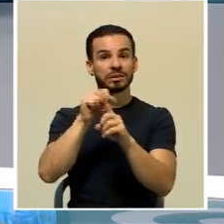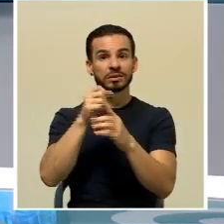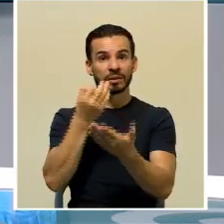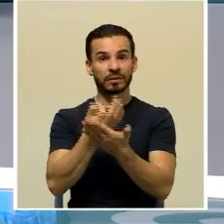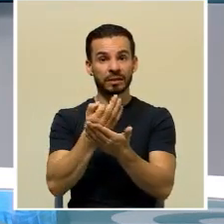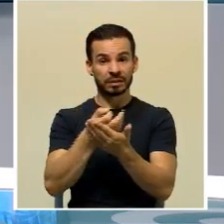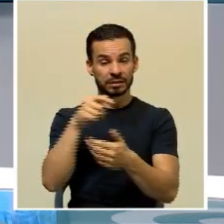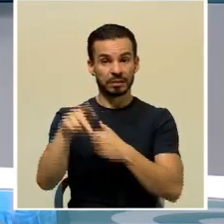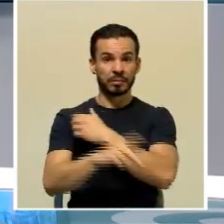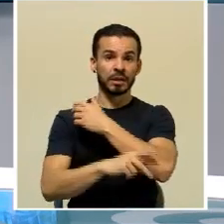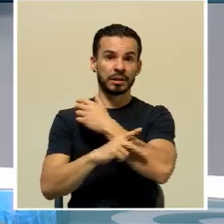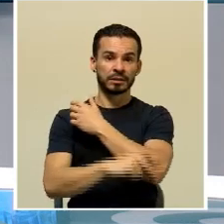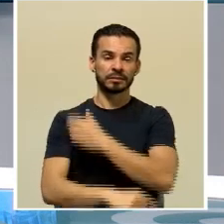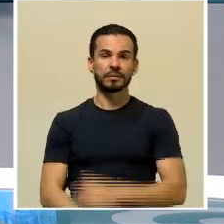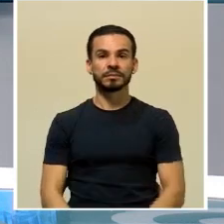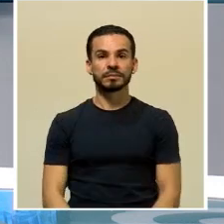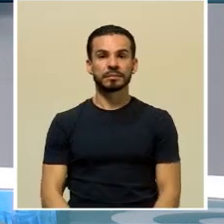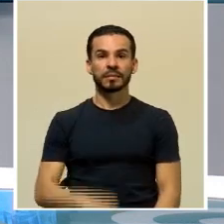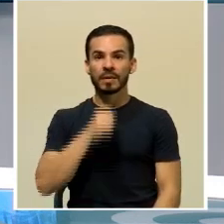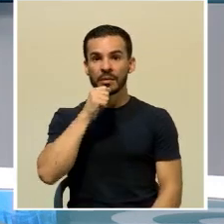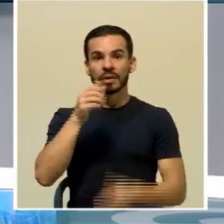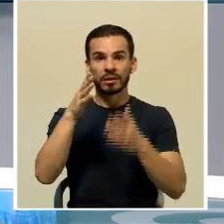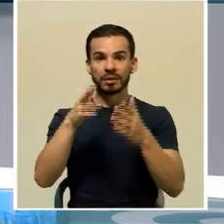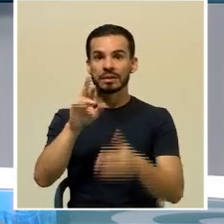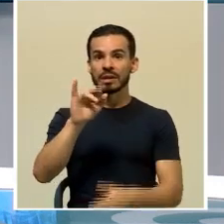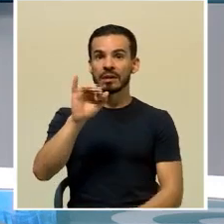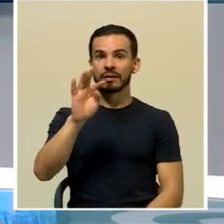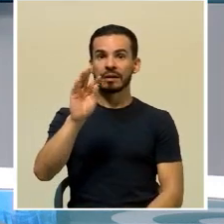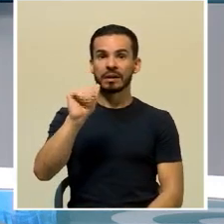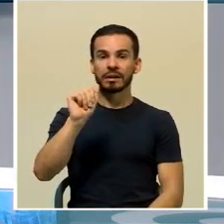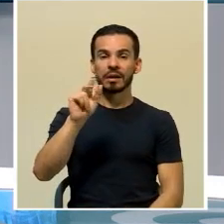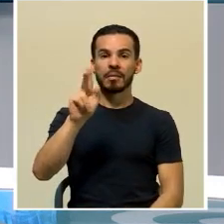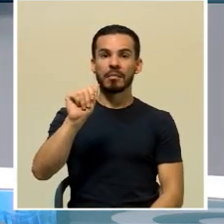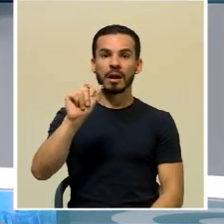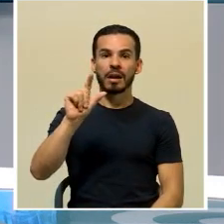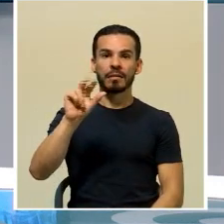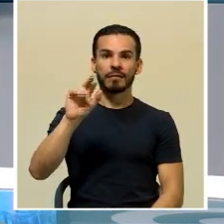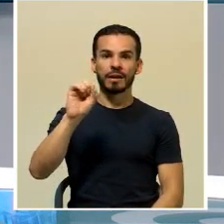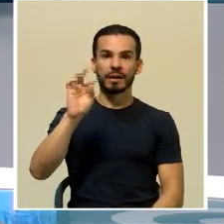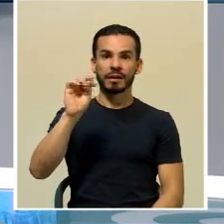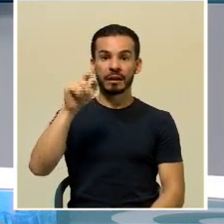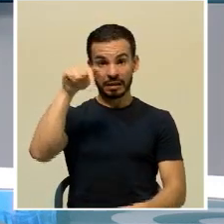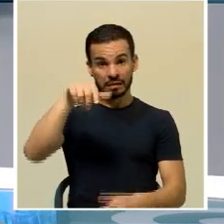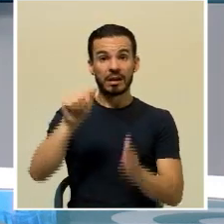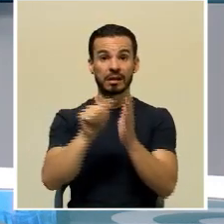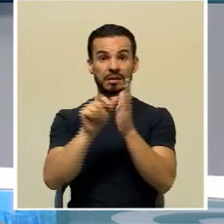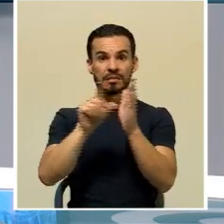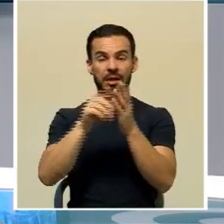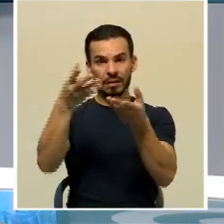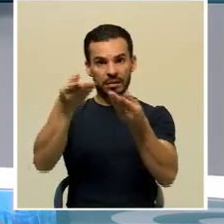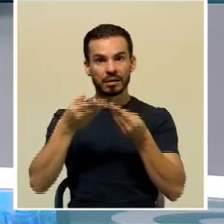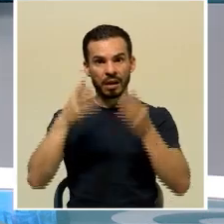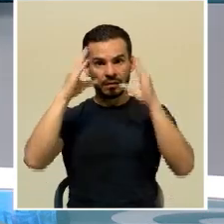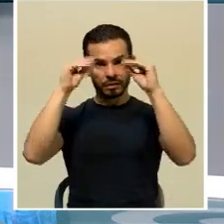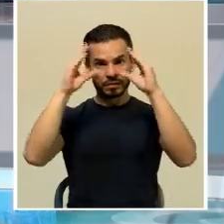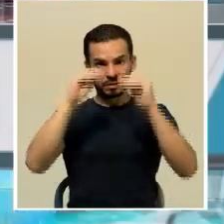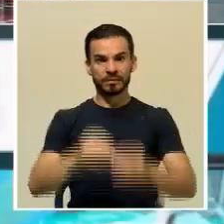financiera del país. La periodista Rita Valverde se encuentra en la Asamblea Legislativa y nos informa.